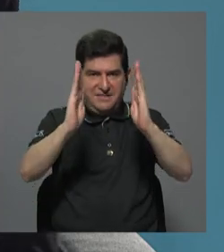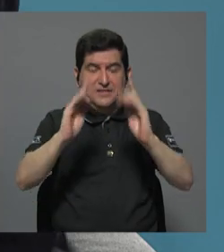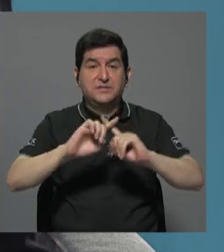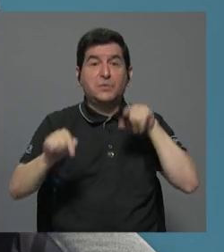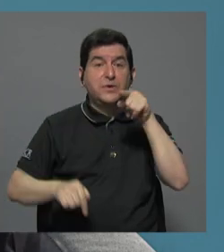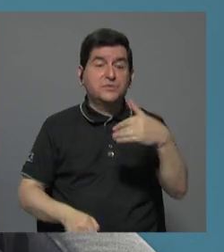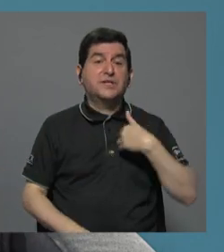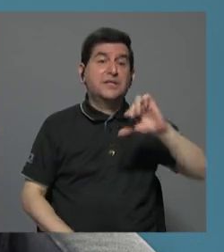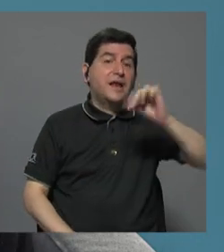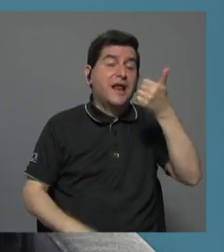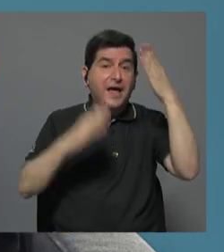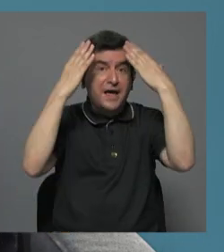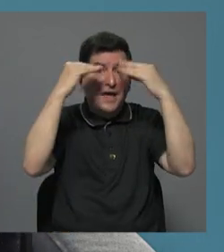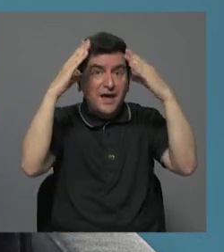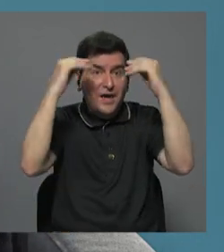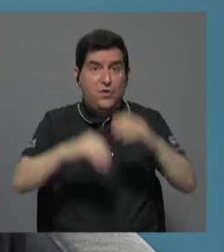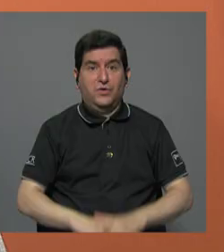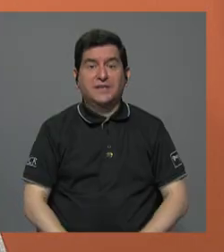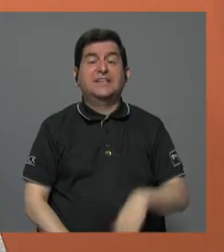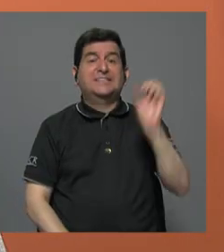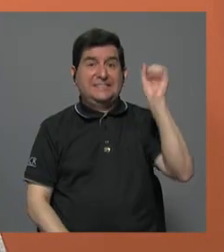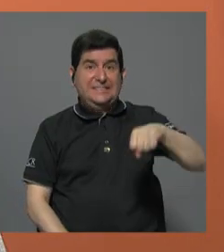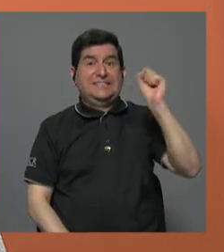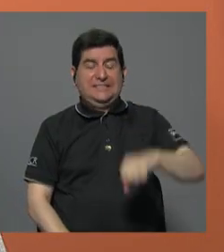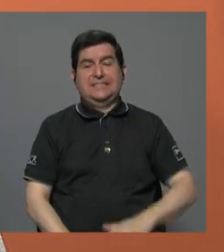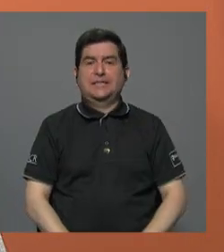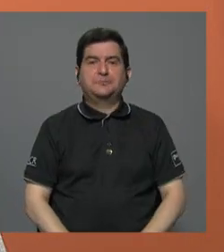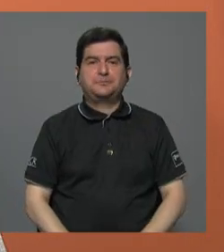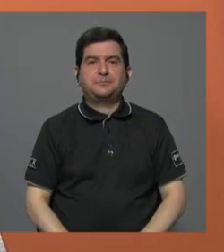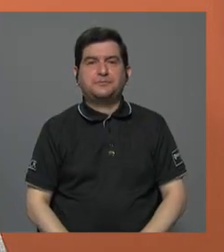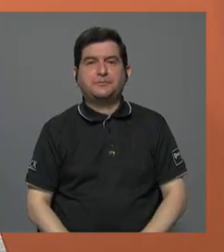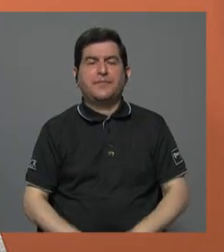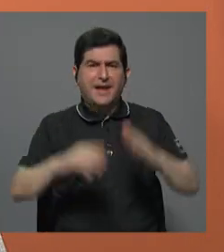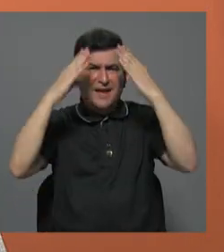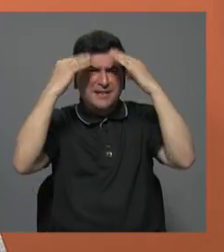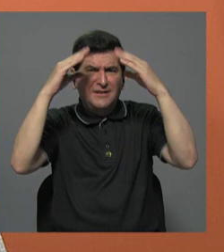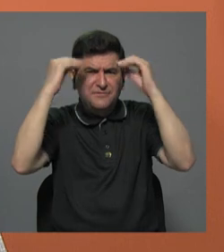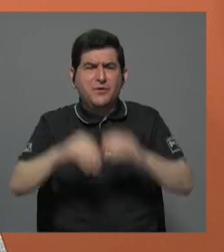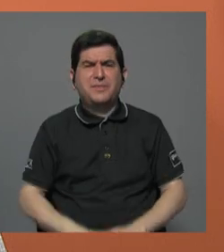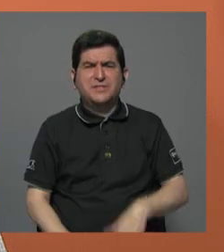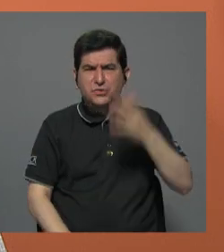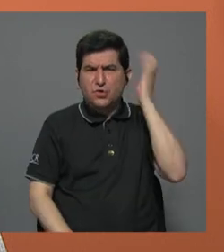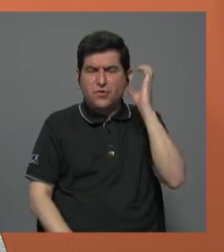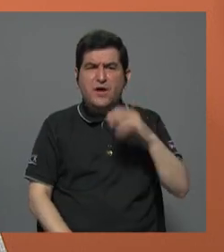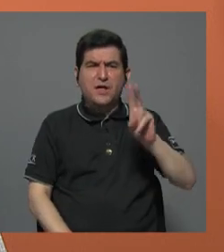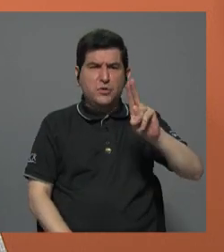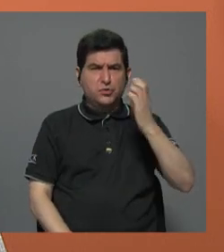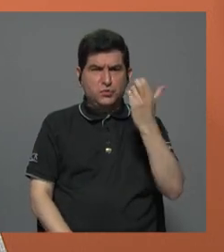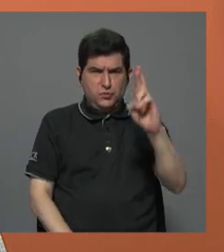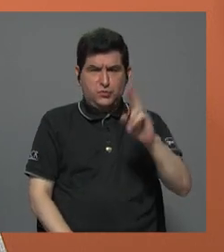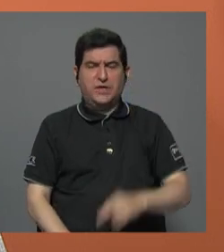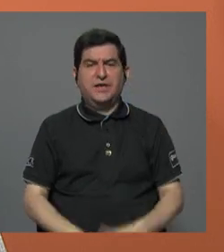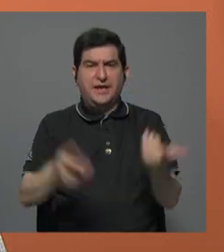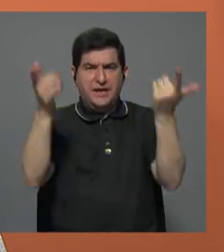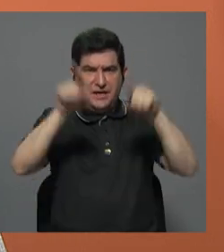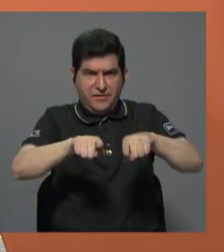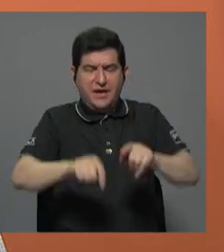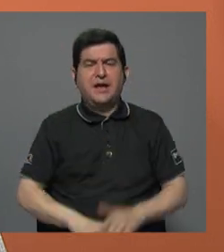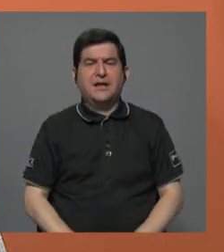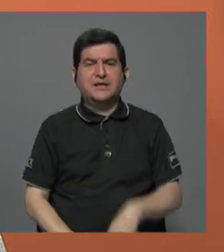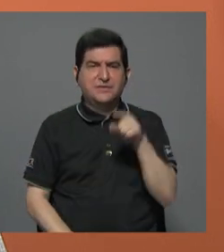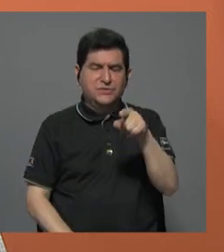ustedes otra información rápidamente chavarría exactamente y es una información de la radio visor de la universidad de costa rica en este caso de la plataforma